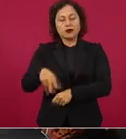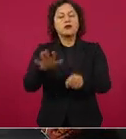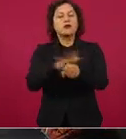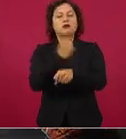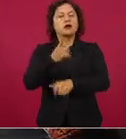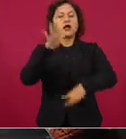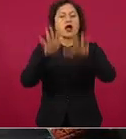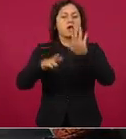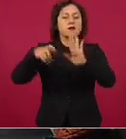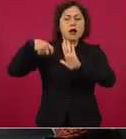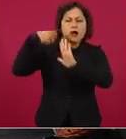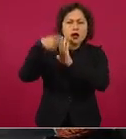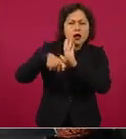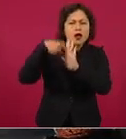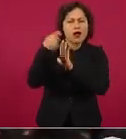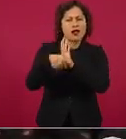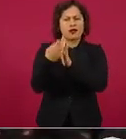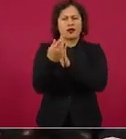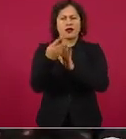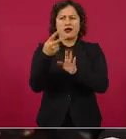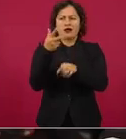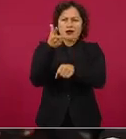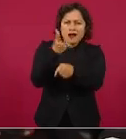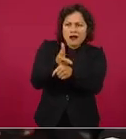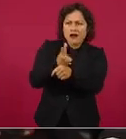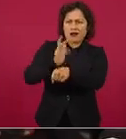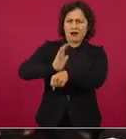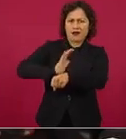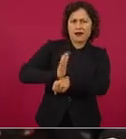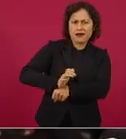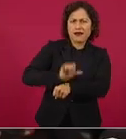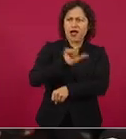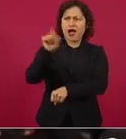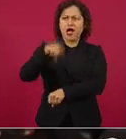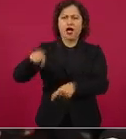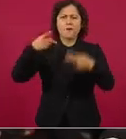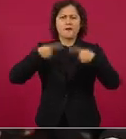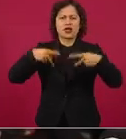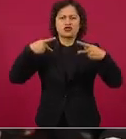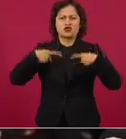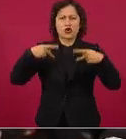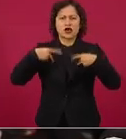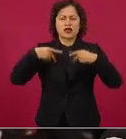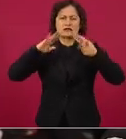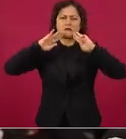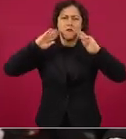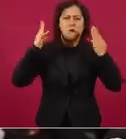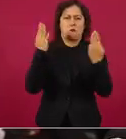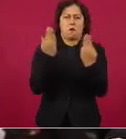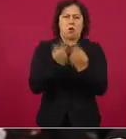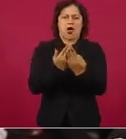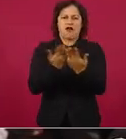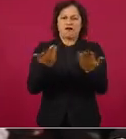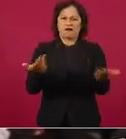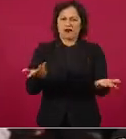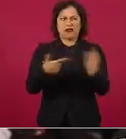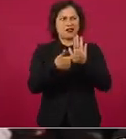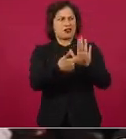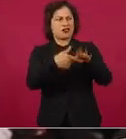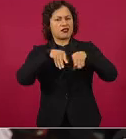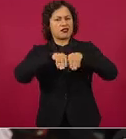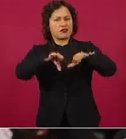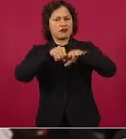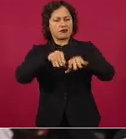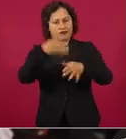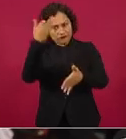narcos, historias, series, pero no hay series de éxito de esos valores que los chicos mexicanos, los jóvenes